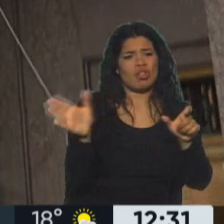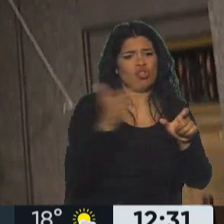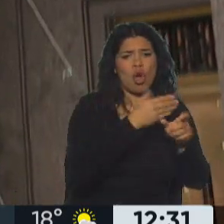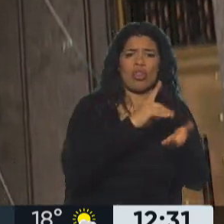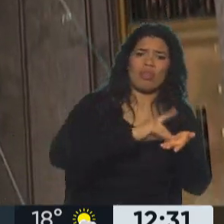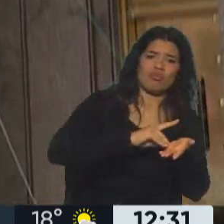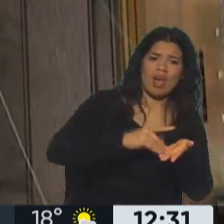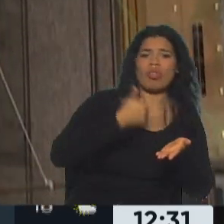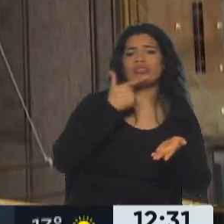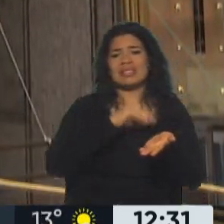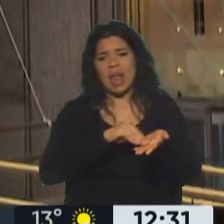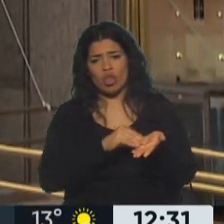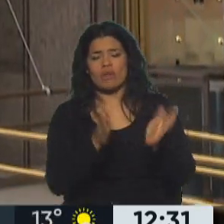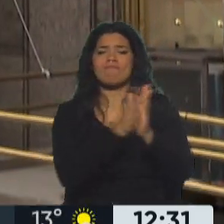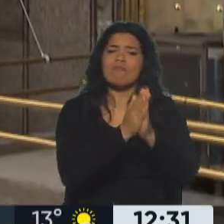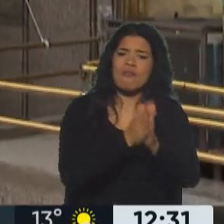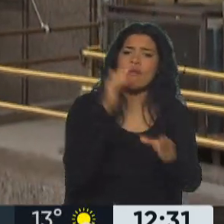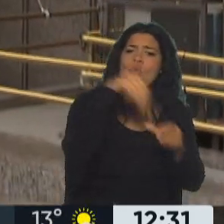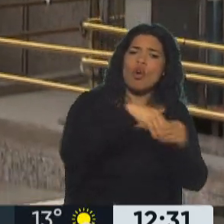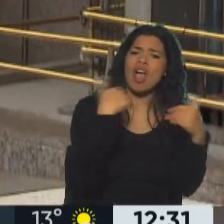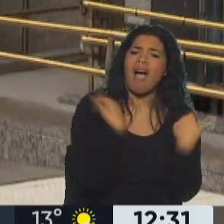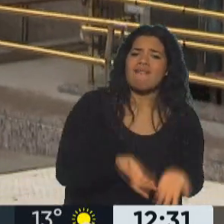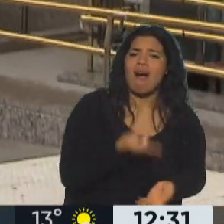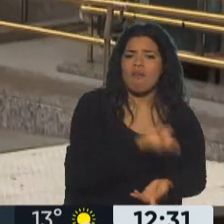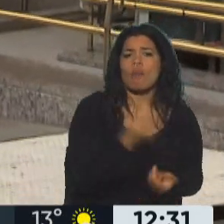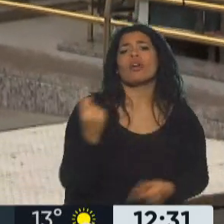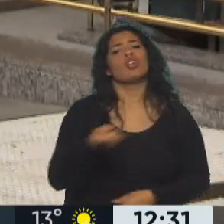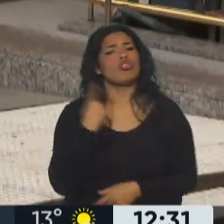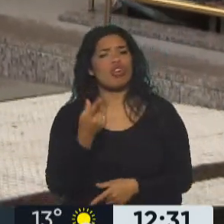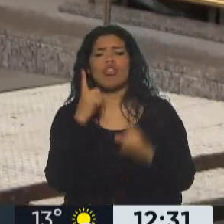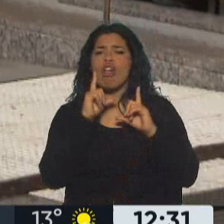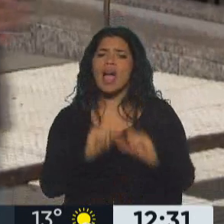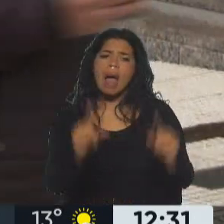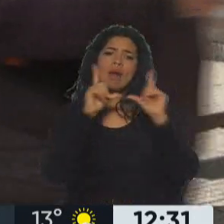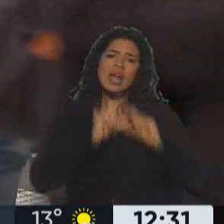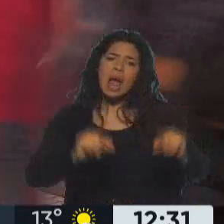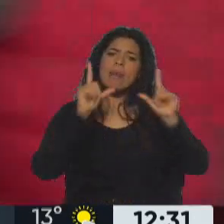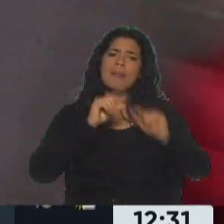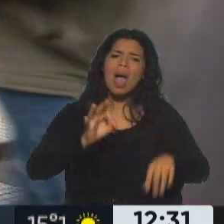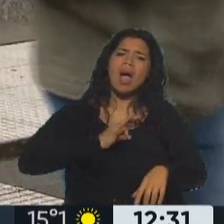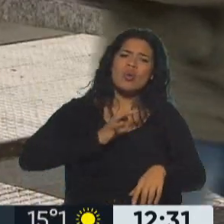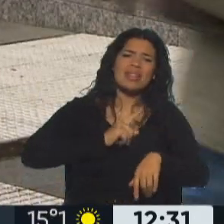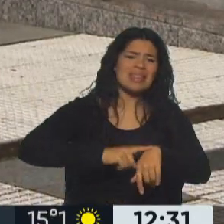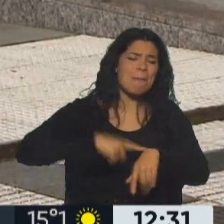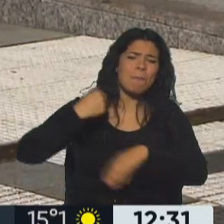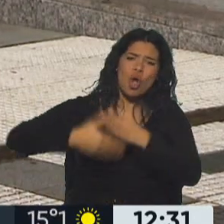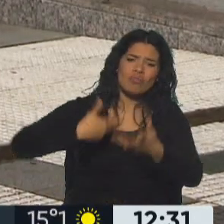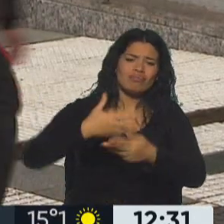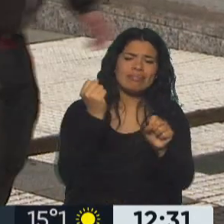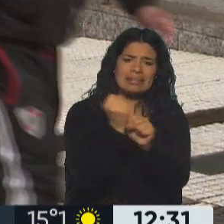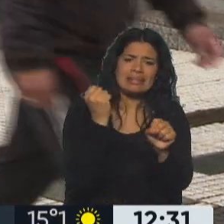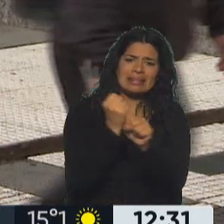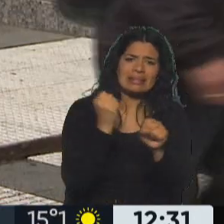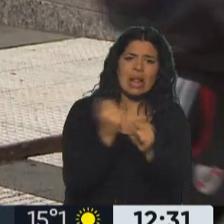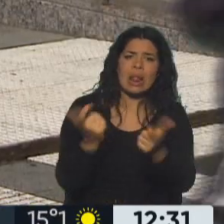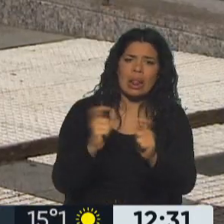y los trabajadores voten este proyecto, que es lo que venimos reclamando y lo que hemos trabajado durante mucho tiempo en mesas de trabajo. Es